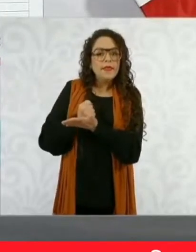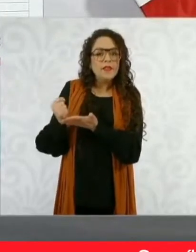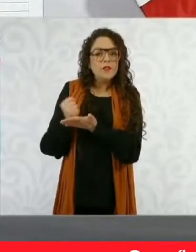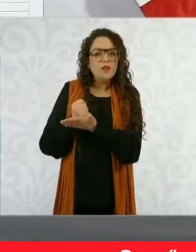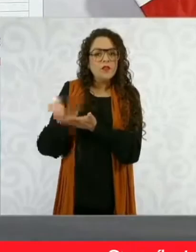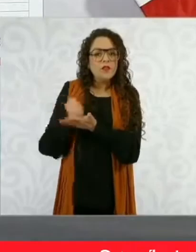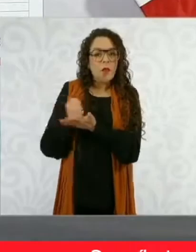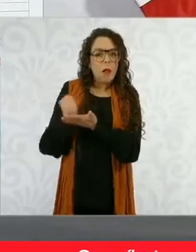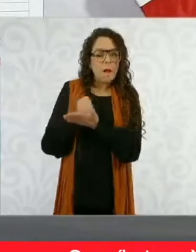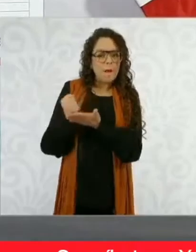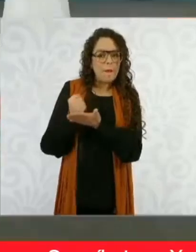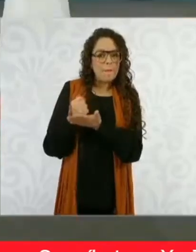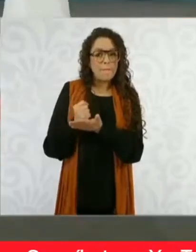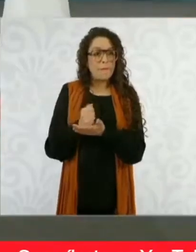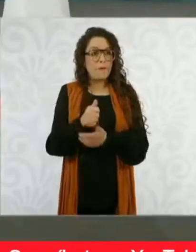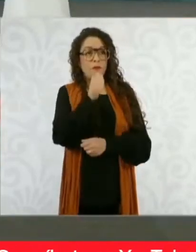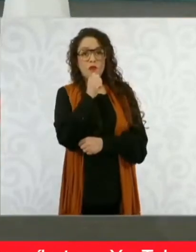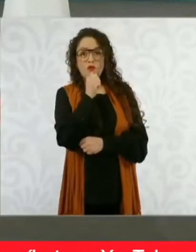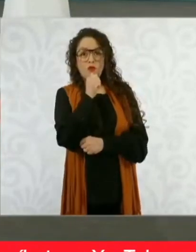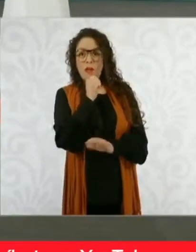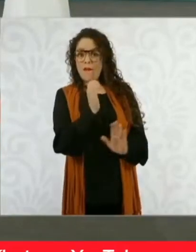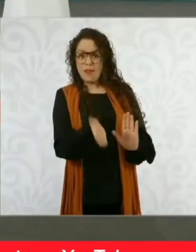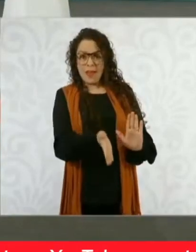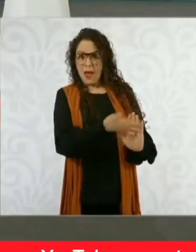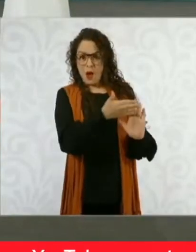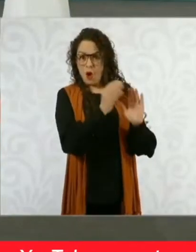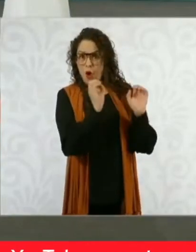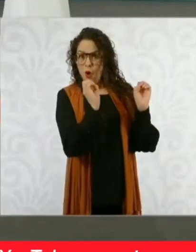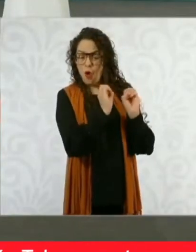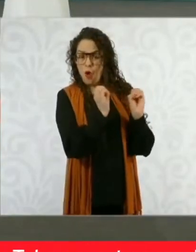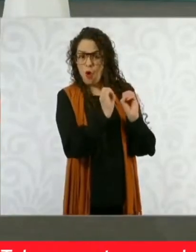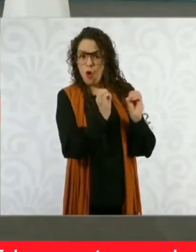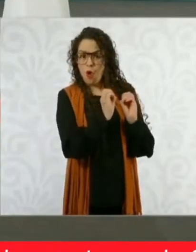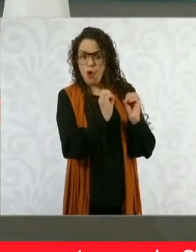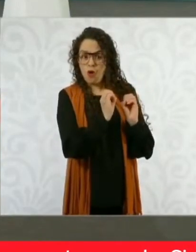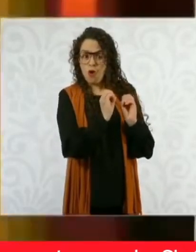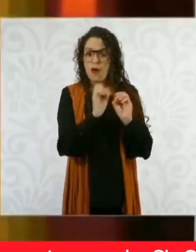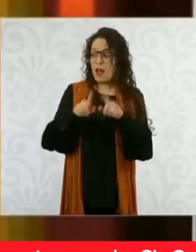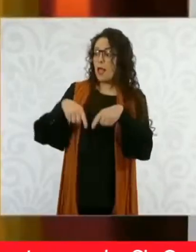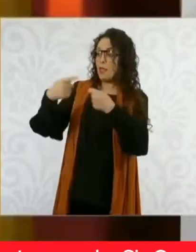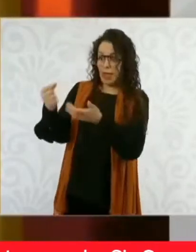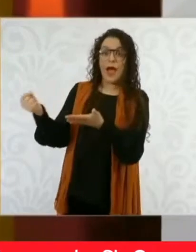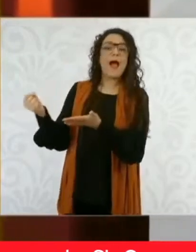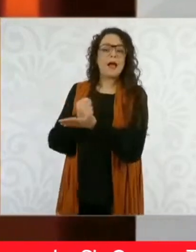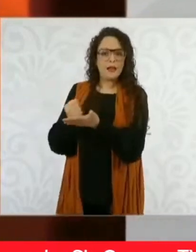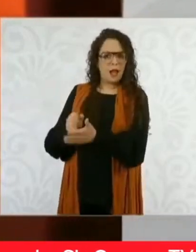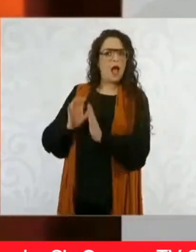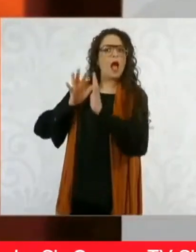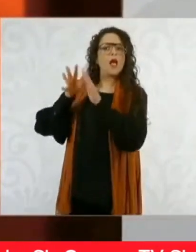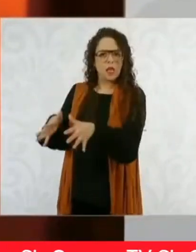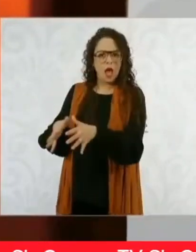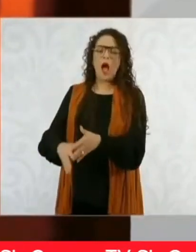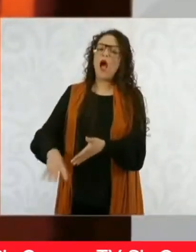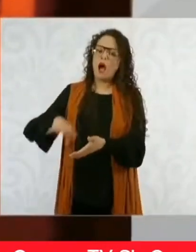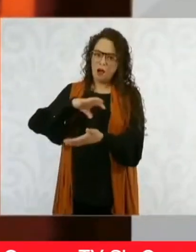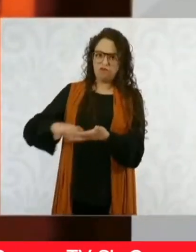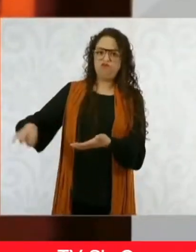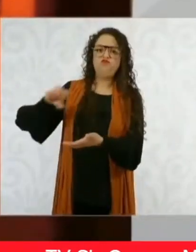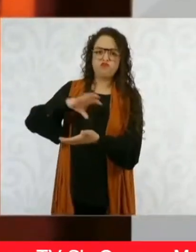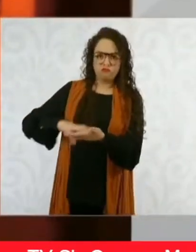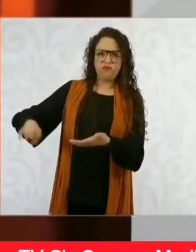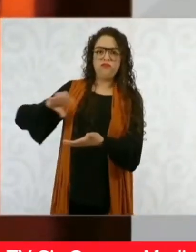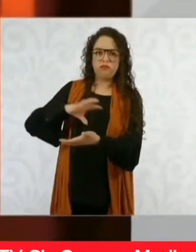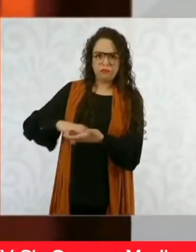haber construido la vivienda, se les otorgó crédito a los trabajadores y se les empezó a descontar de su